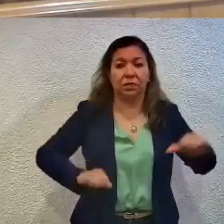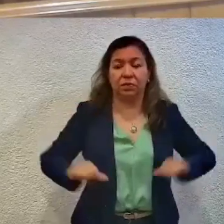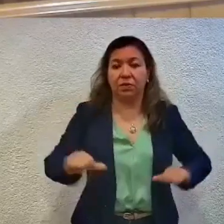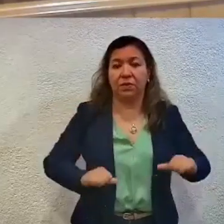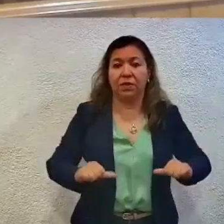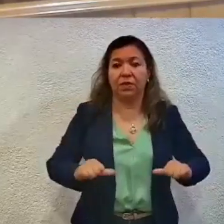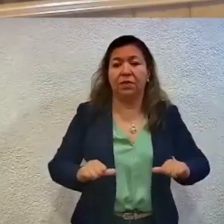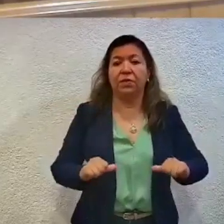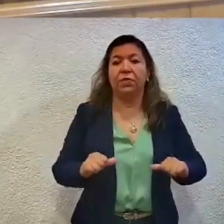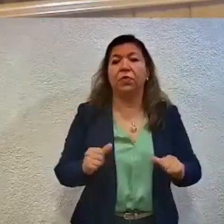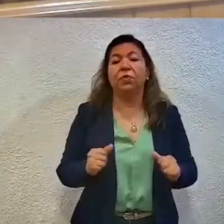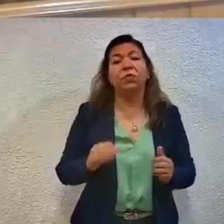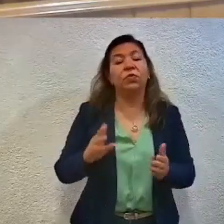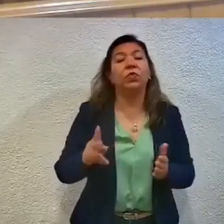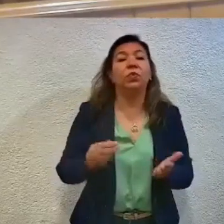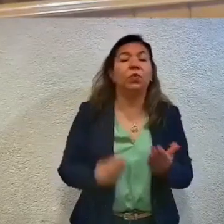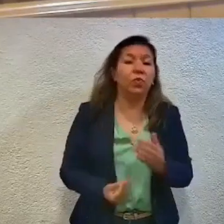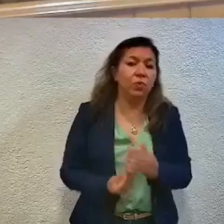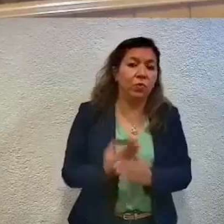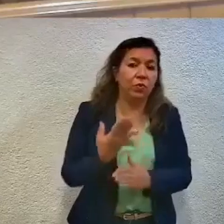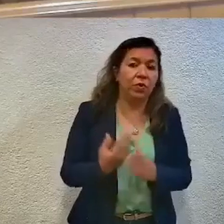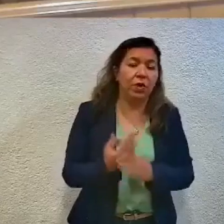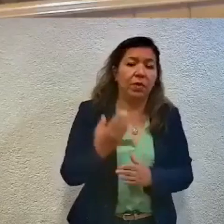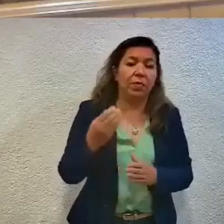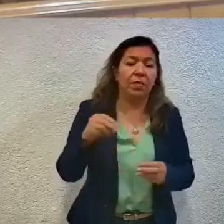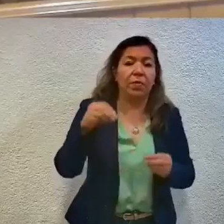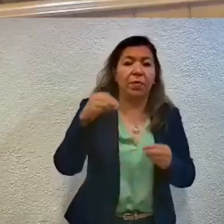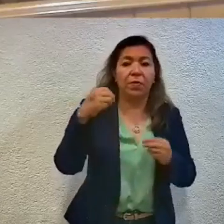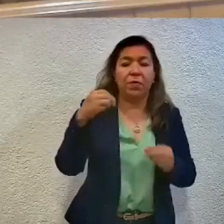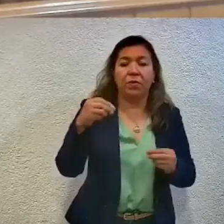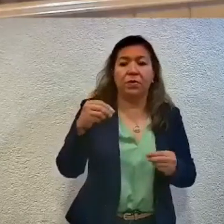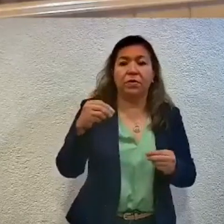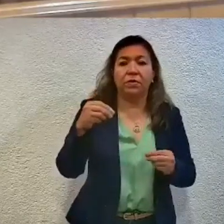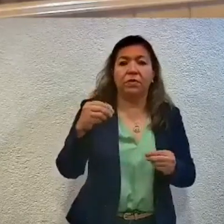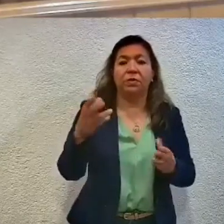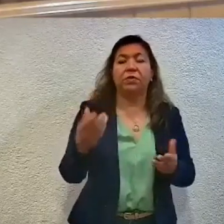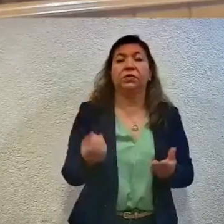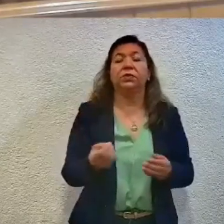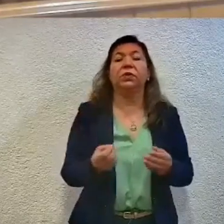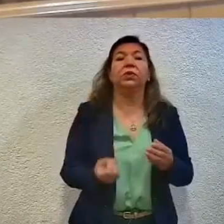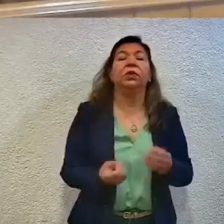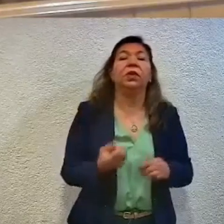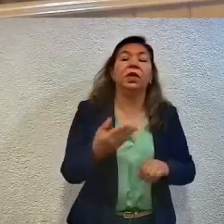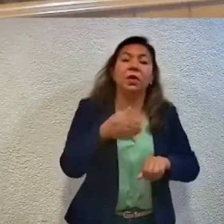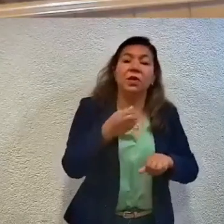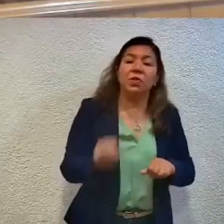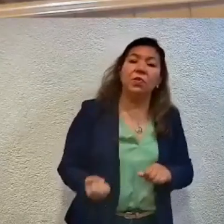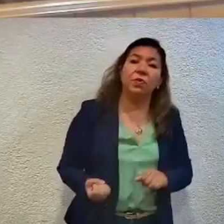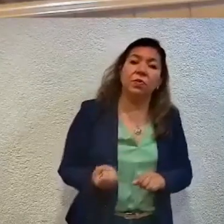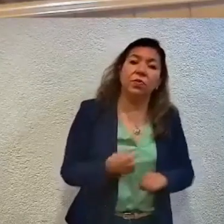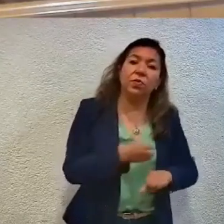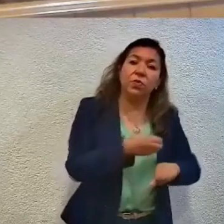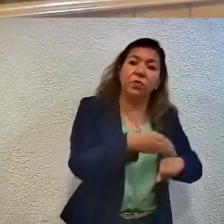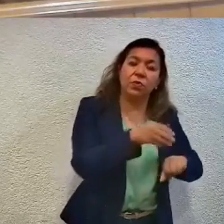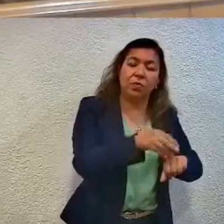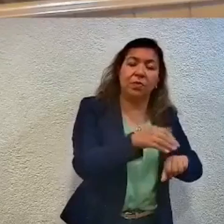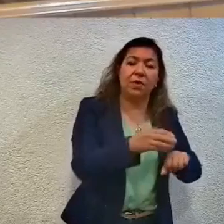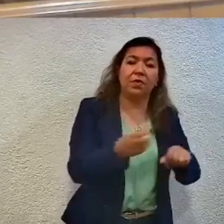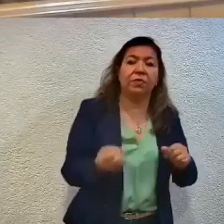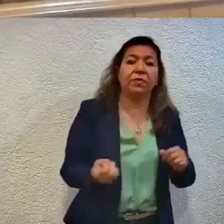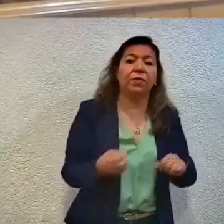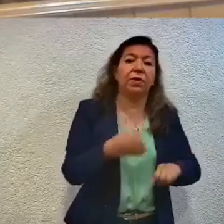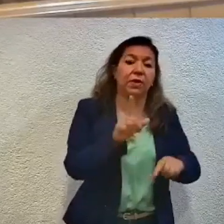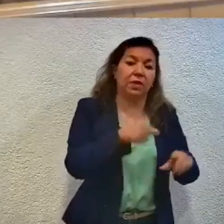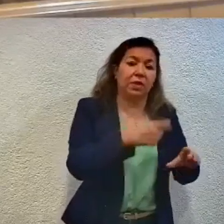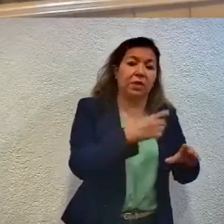ordene a la autoridad responsable que en su lugar emita uno nuevo, donde se declare procedente su solicitud de recuento parcial o total de los